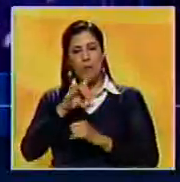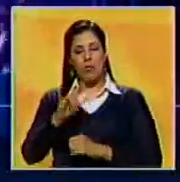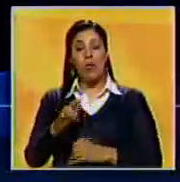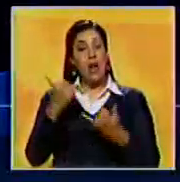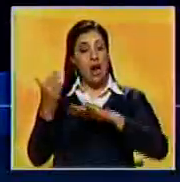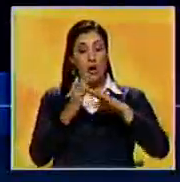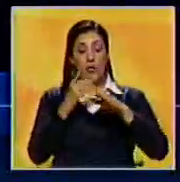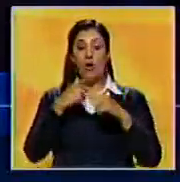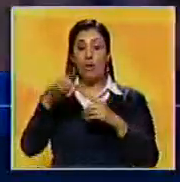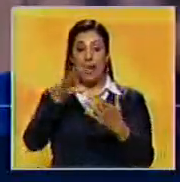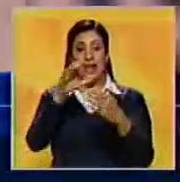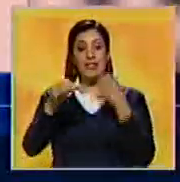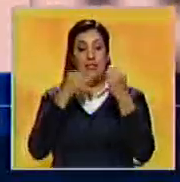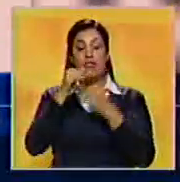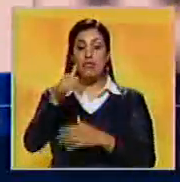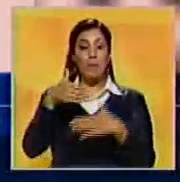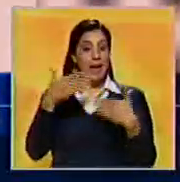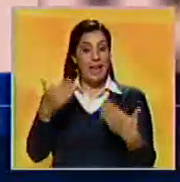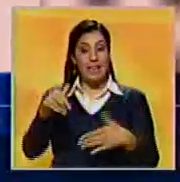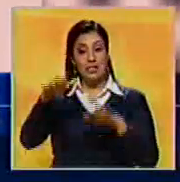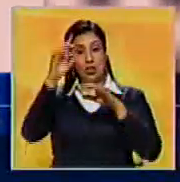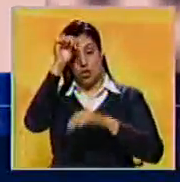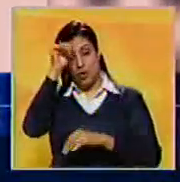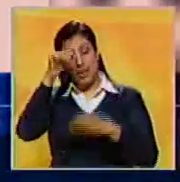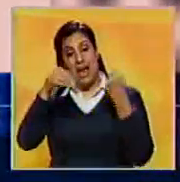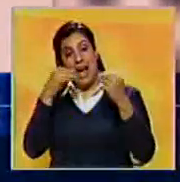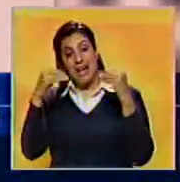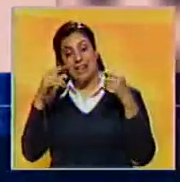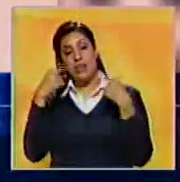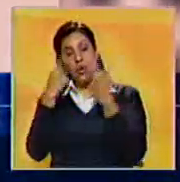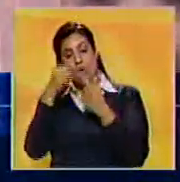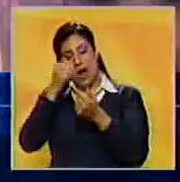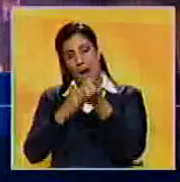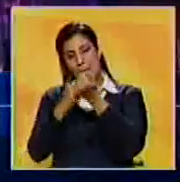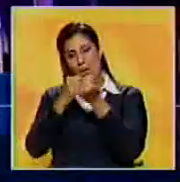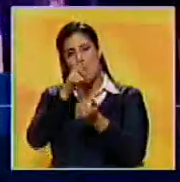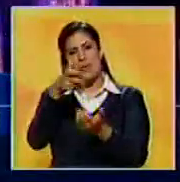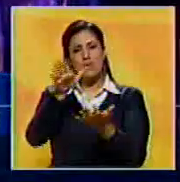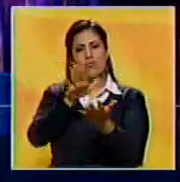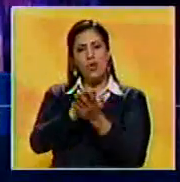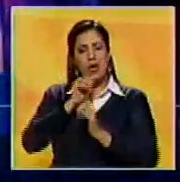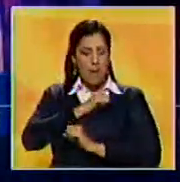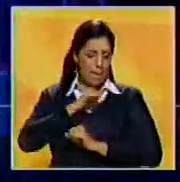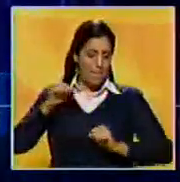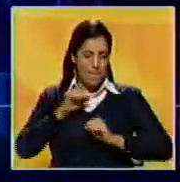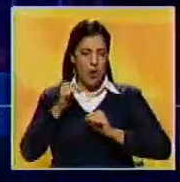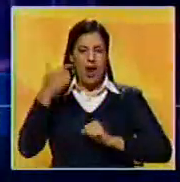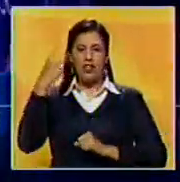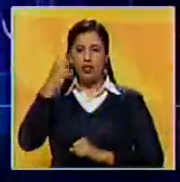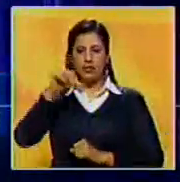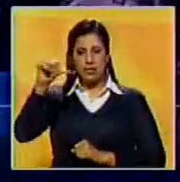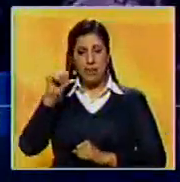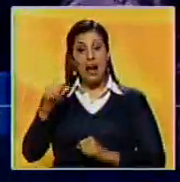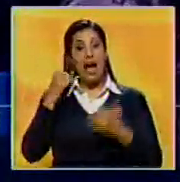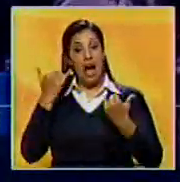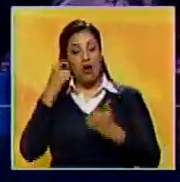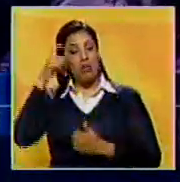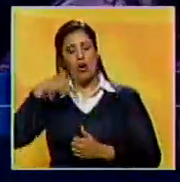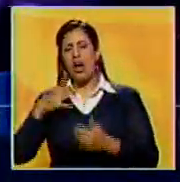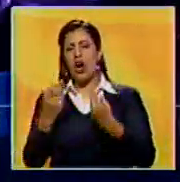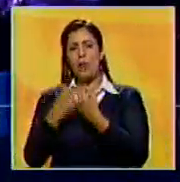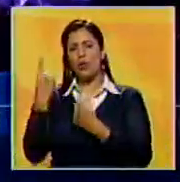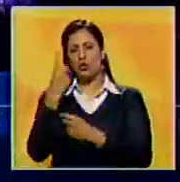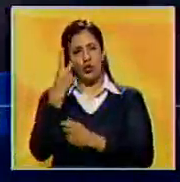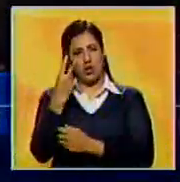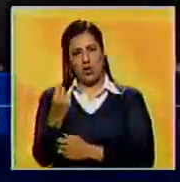La cantante emitió un comunicado para informar que este domingo será el show benéfico a favor de los afectados en el atentado de hace dos semanas. Ariana no estará sola